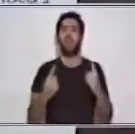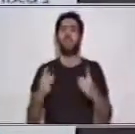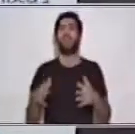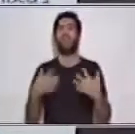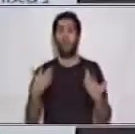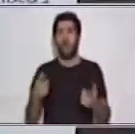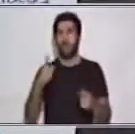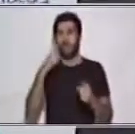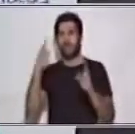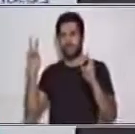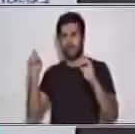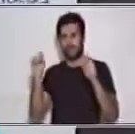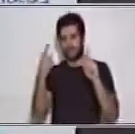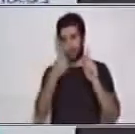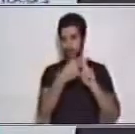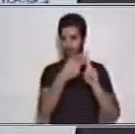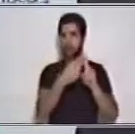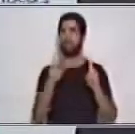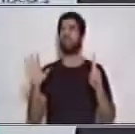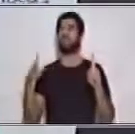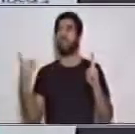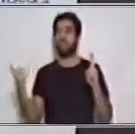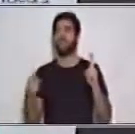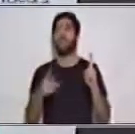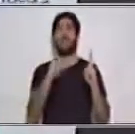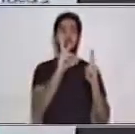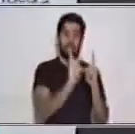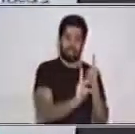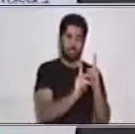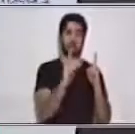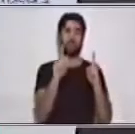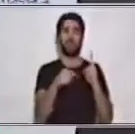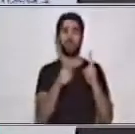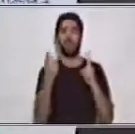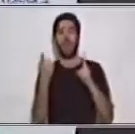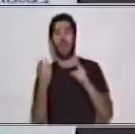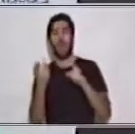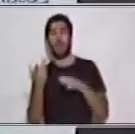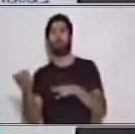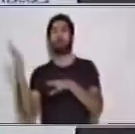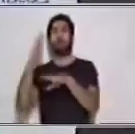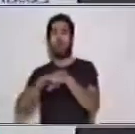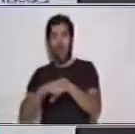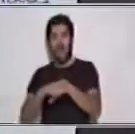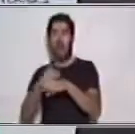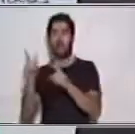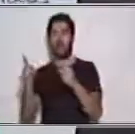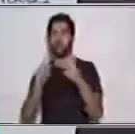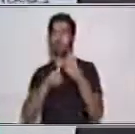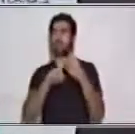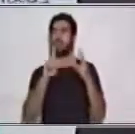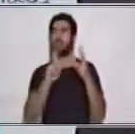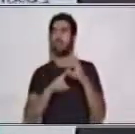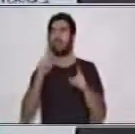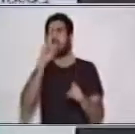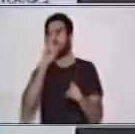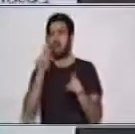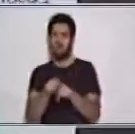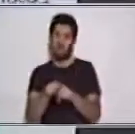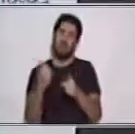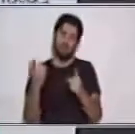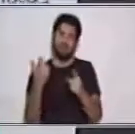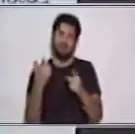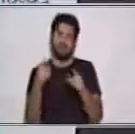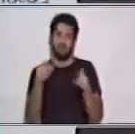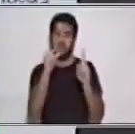explicar los conectores aditivos son las palabras y, que ya la vimos como una conjunción, además, también, ¿sí?